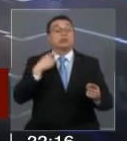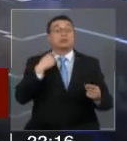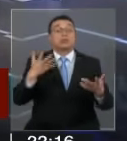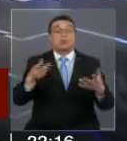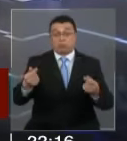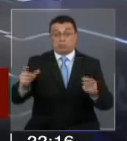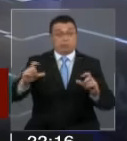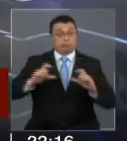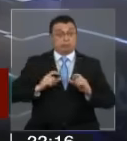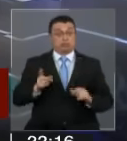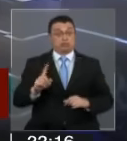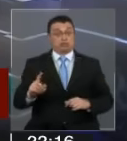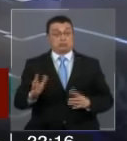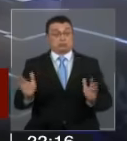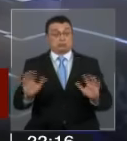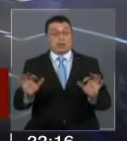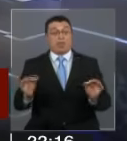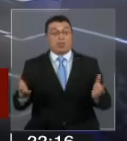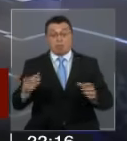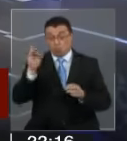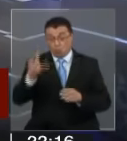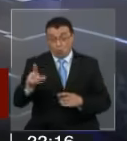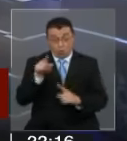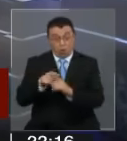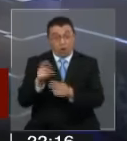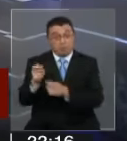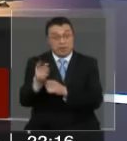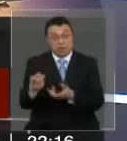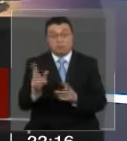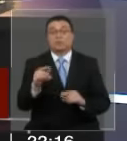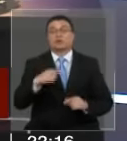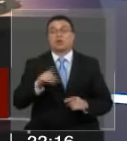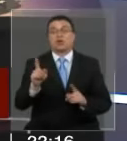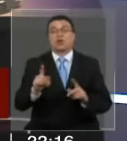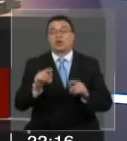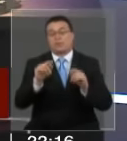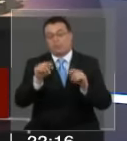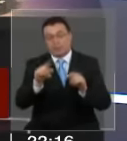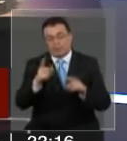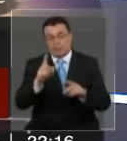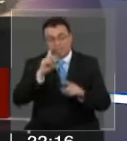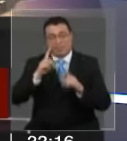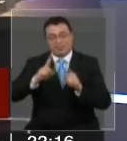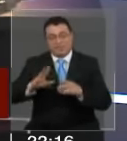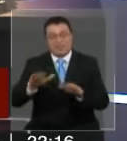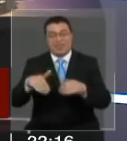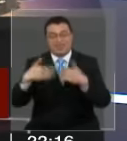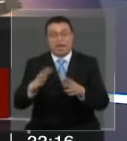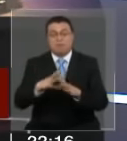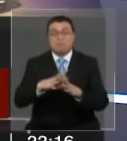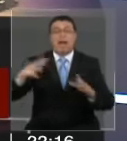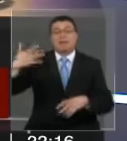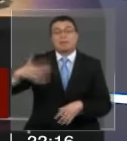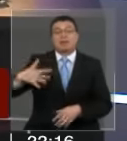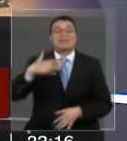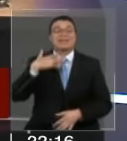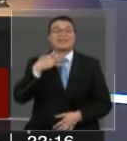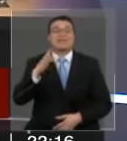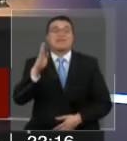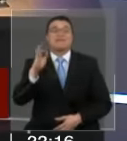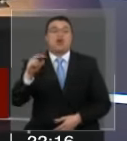días, no va a recibir absolutamente nada. Lo que va a tener que llegar, me parece que no. Lo que va a tener que llegar es algo mucho. Lo que va a tener que llegar es algo mucho más importante que el bono. Lo que va a tener que